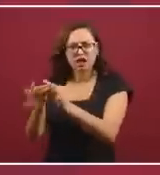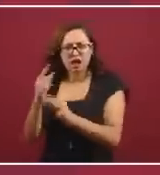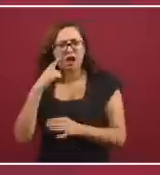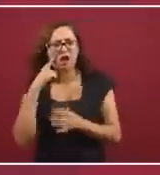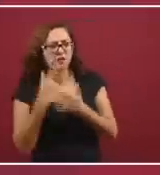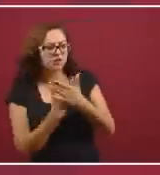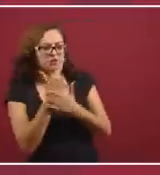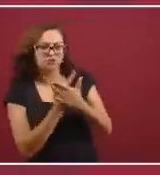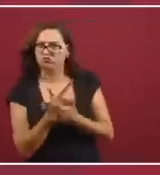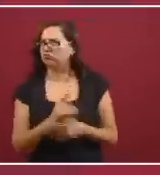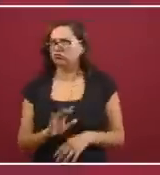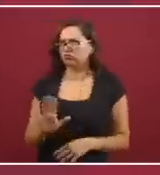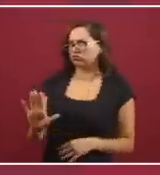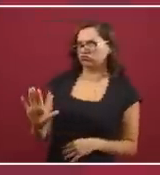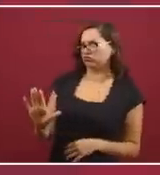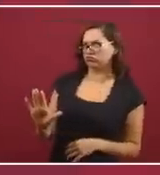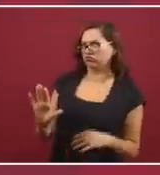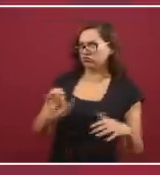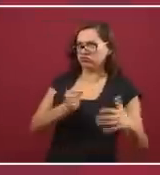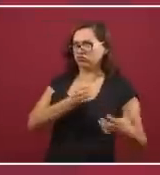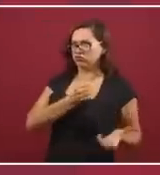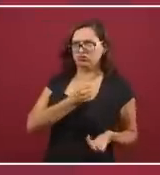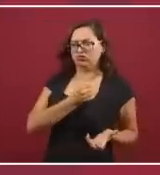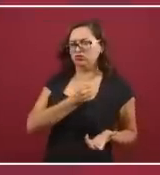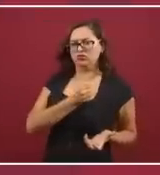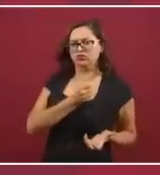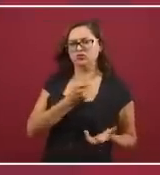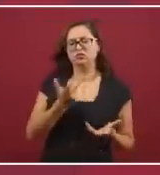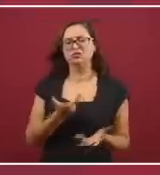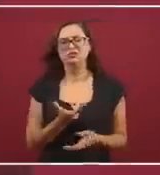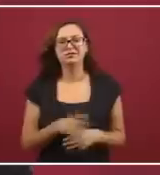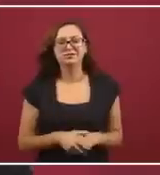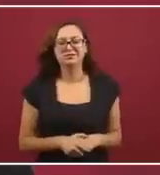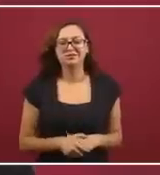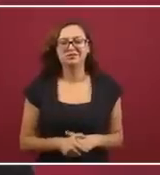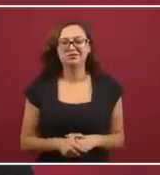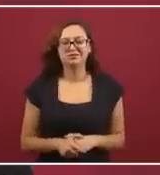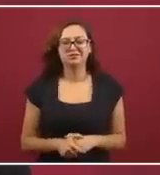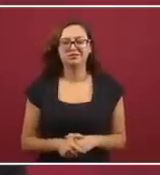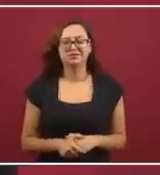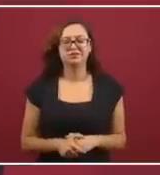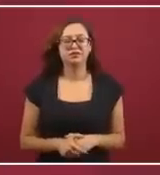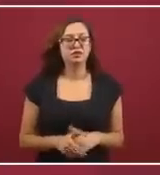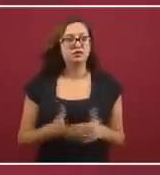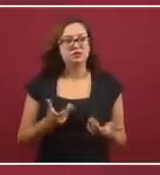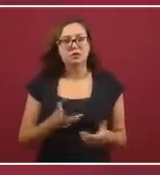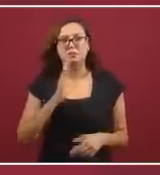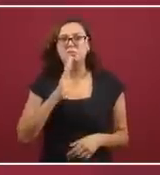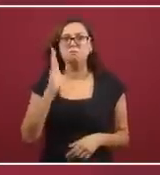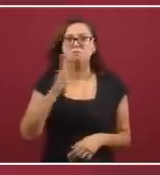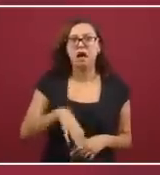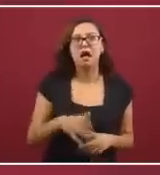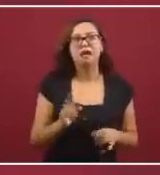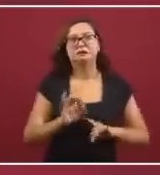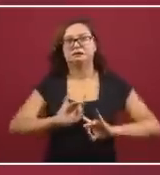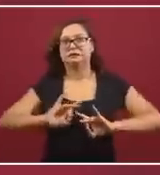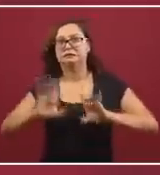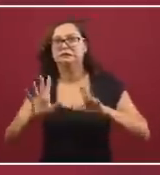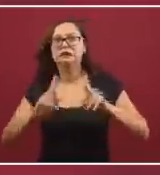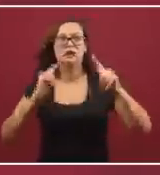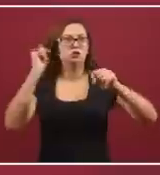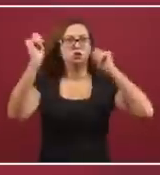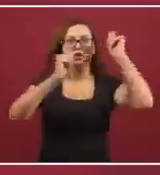se iba a caer afluencia turística que era indispensable